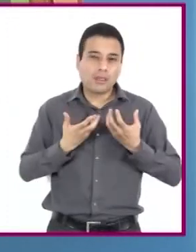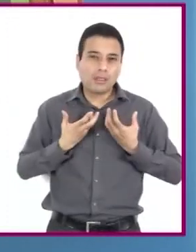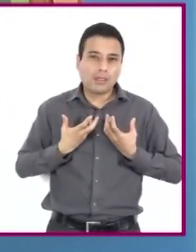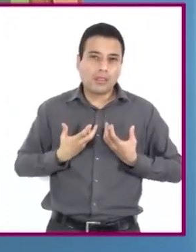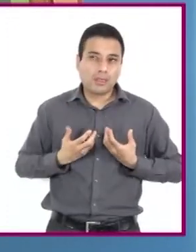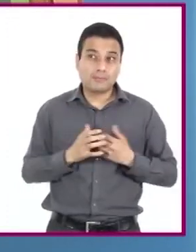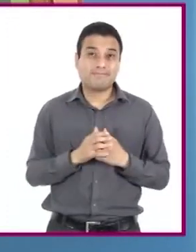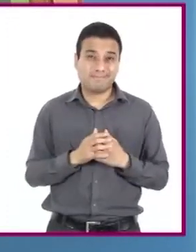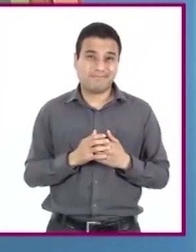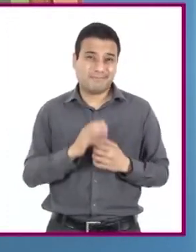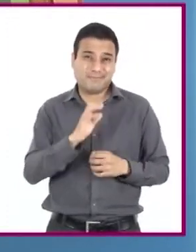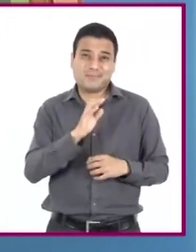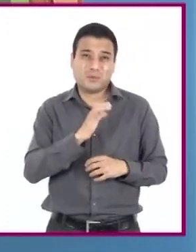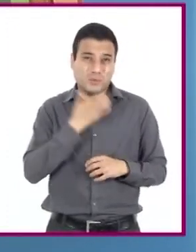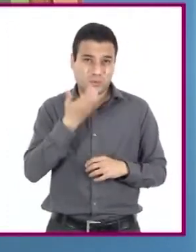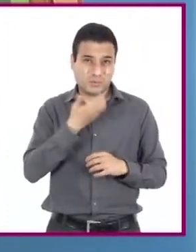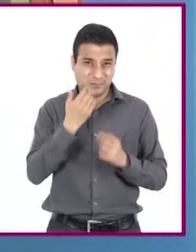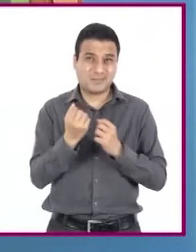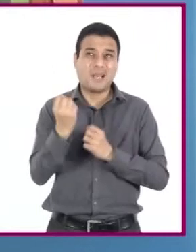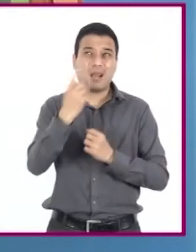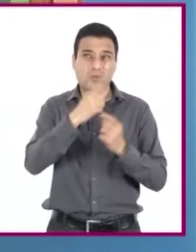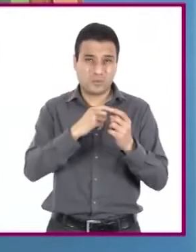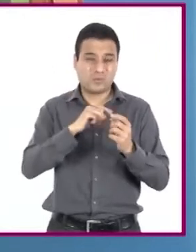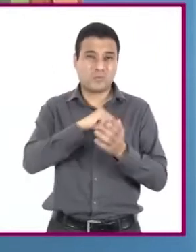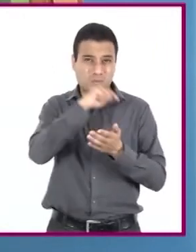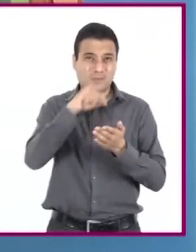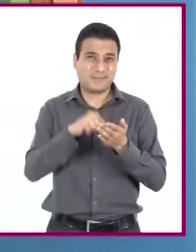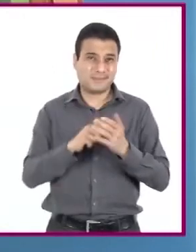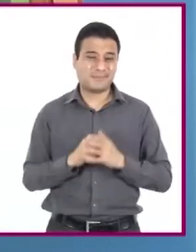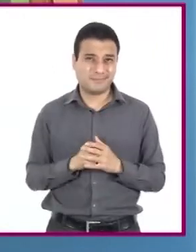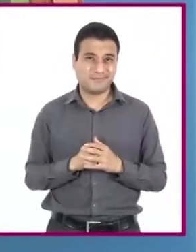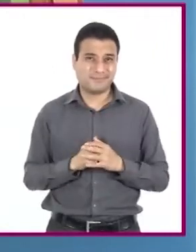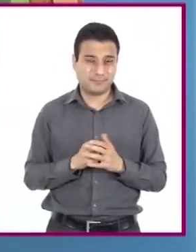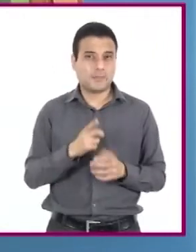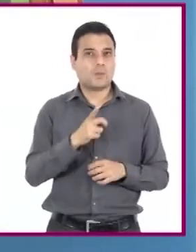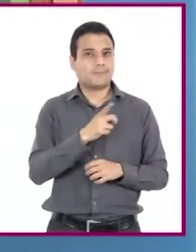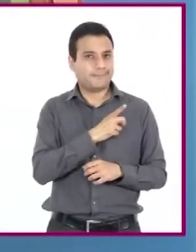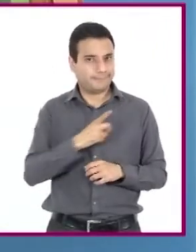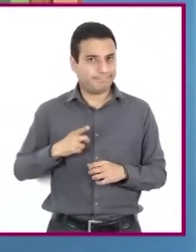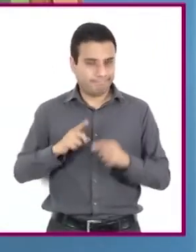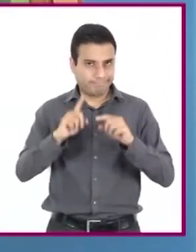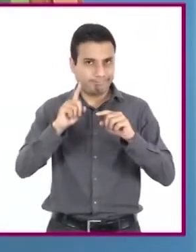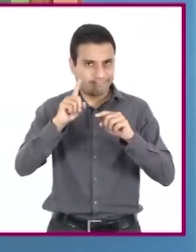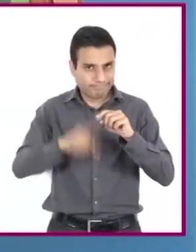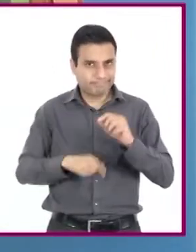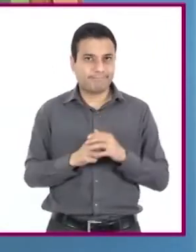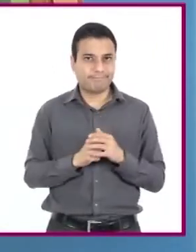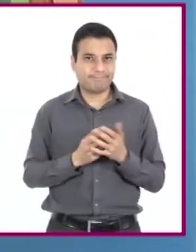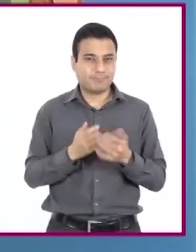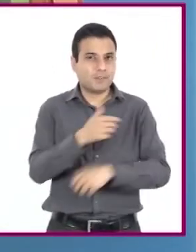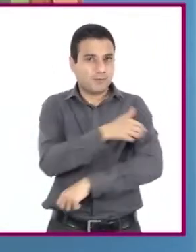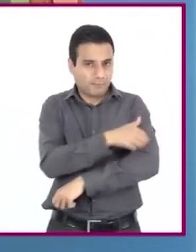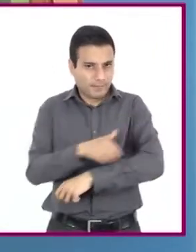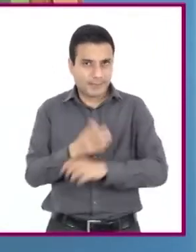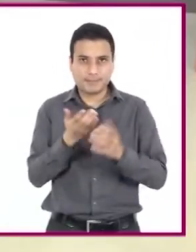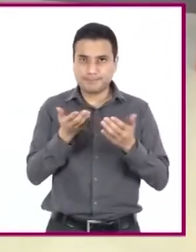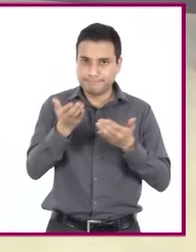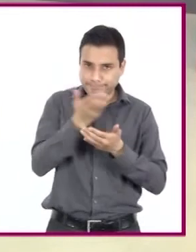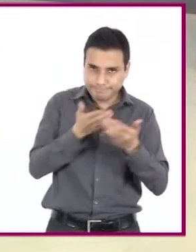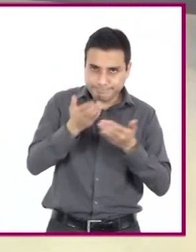en algunos espacios, pero se deben evitar para poder tener relaciones más respetuosas.